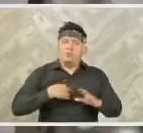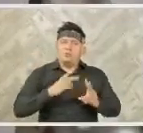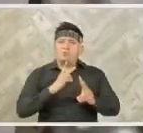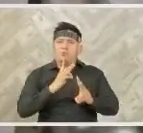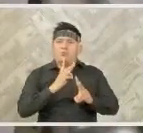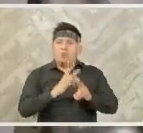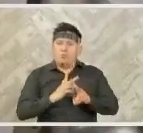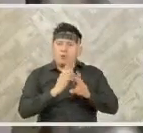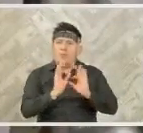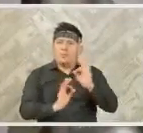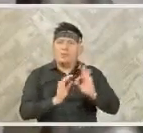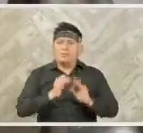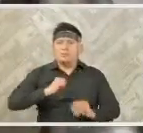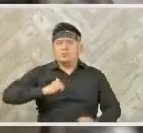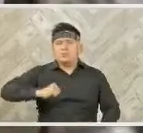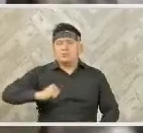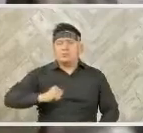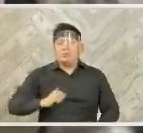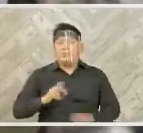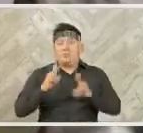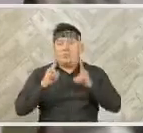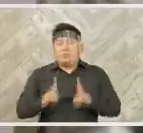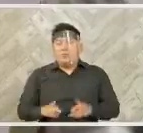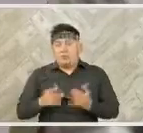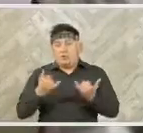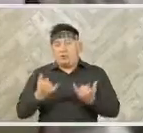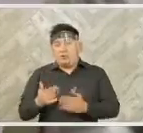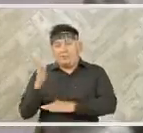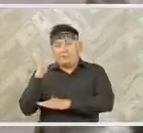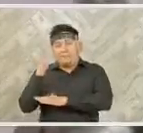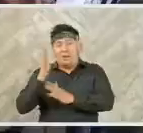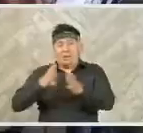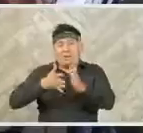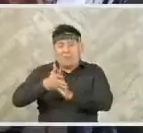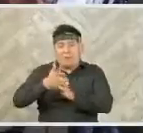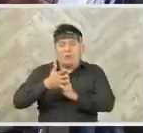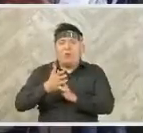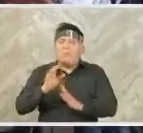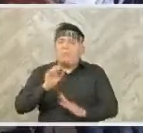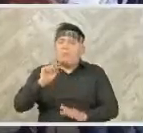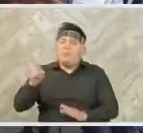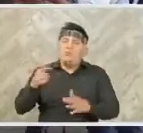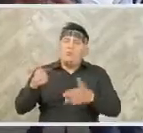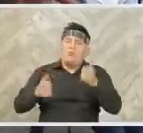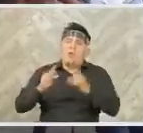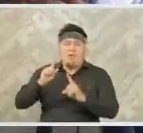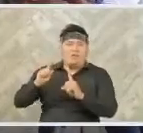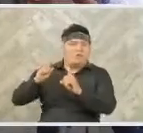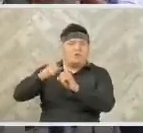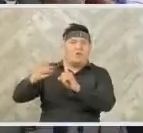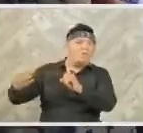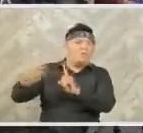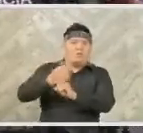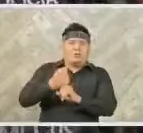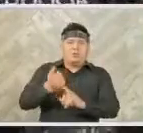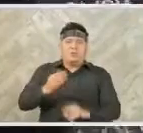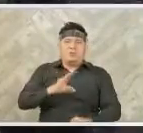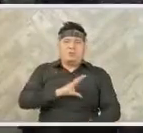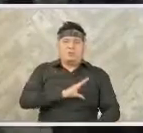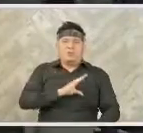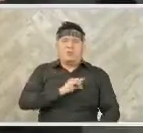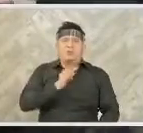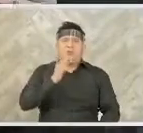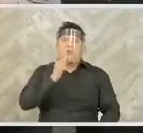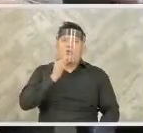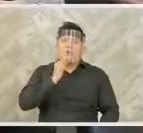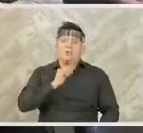embargo, estamos en un espacio de rendición de cuentas y quisiera preguntarte cuál es ese mayor logro de gestión que tuvo la administración del alcalde Jairo